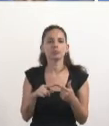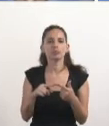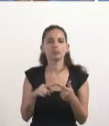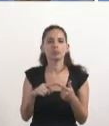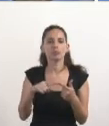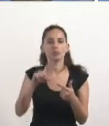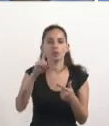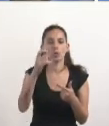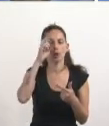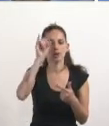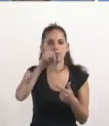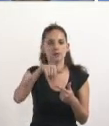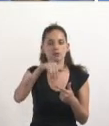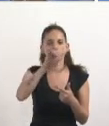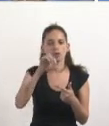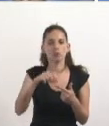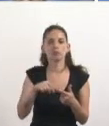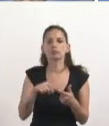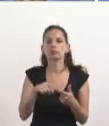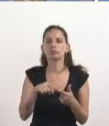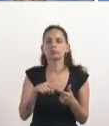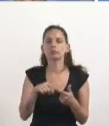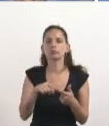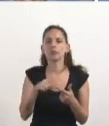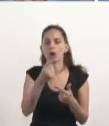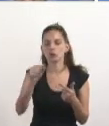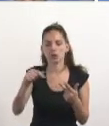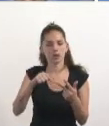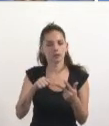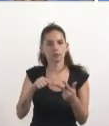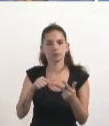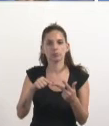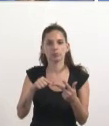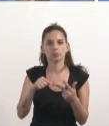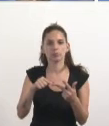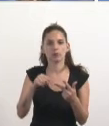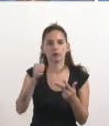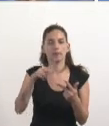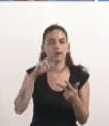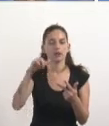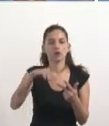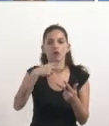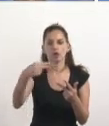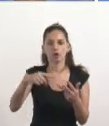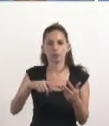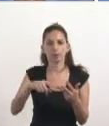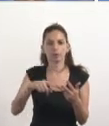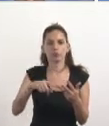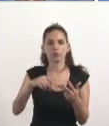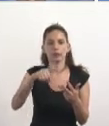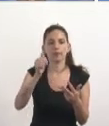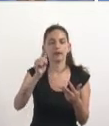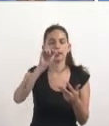senador hueso sin orgullo ausente senador marino negativo senador ernesto